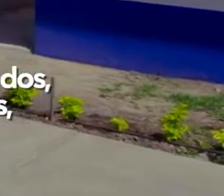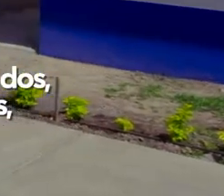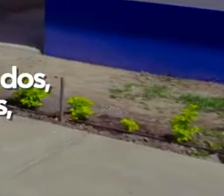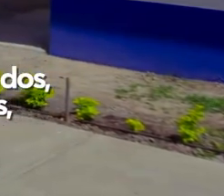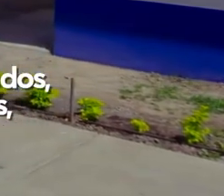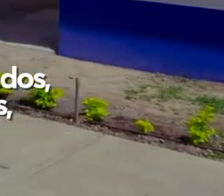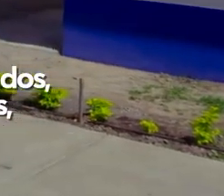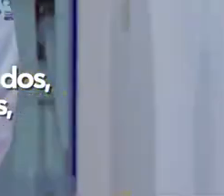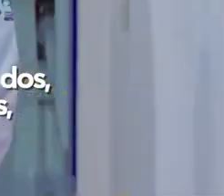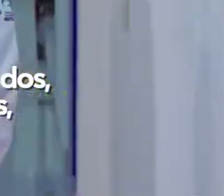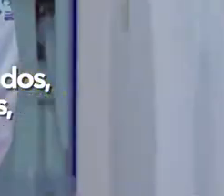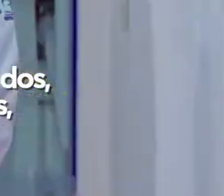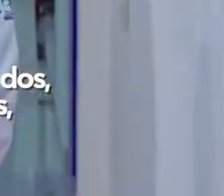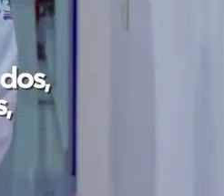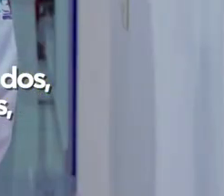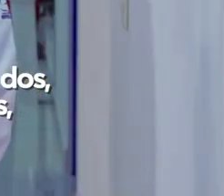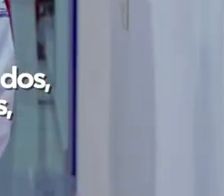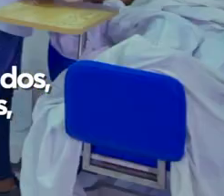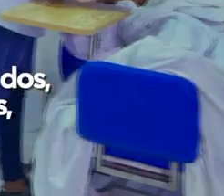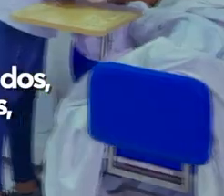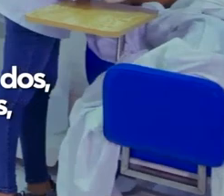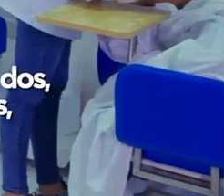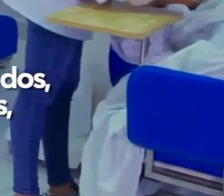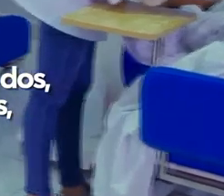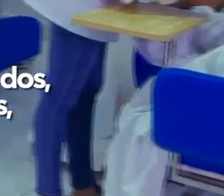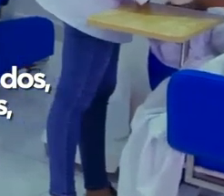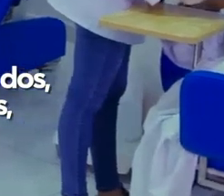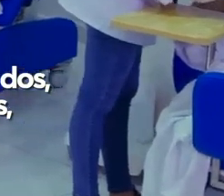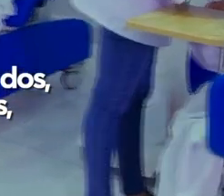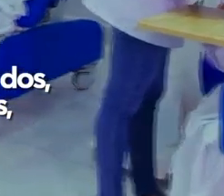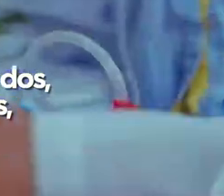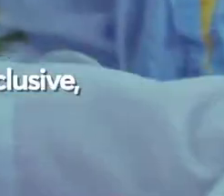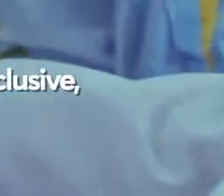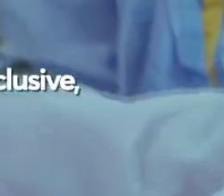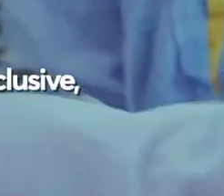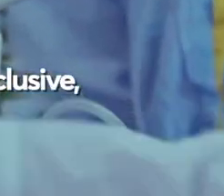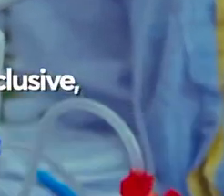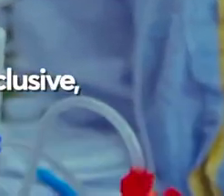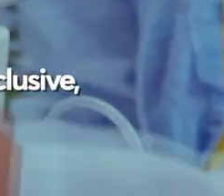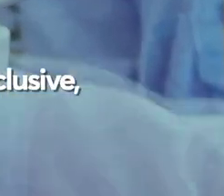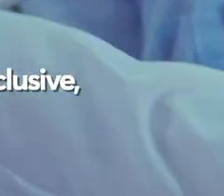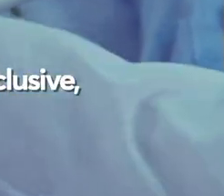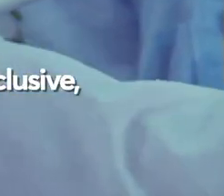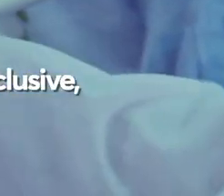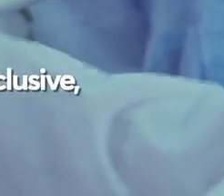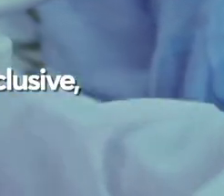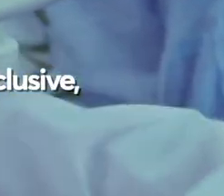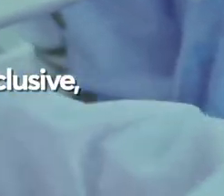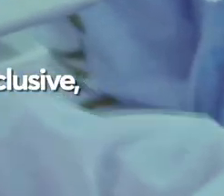recuerdo cuando solo habían 2-3 máquinas de hemodiálisis y la población, ellos